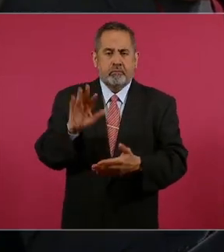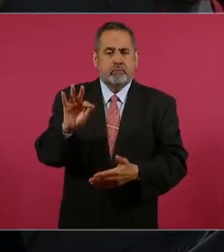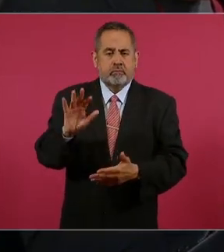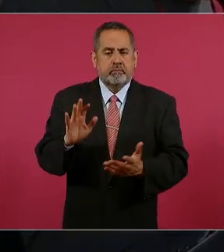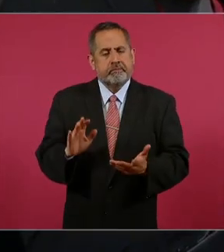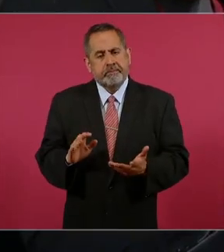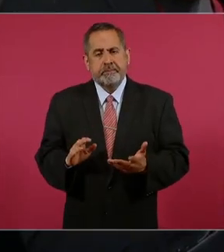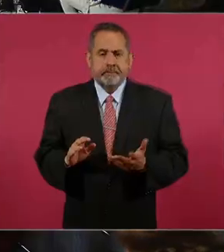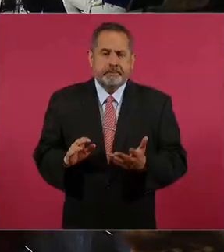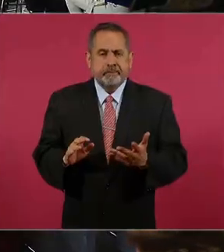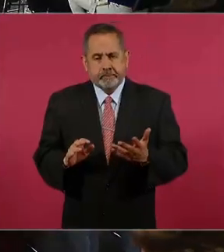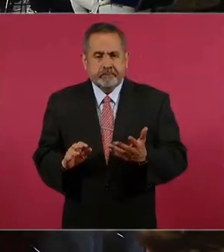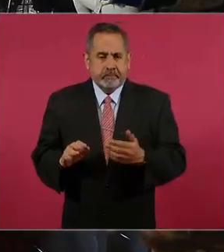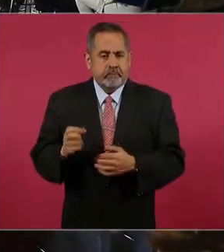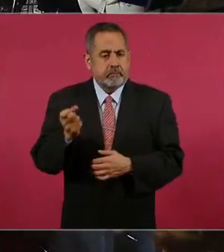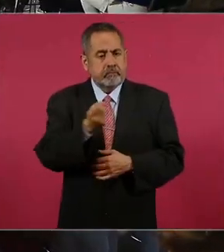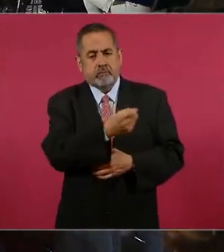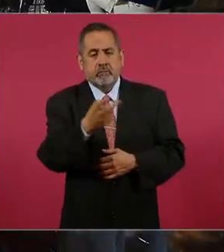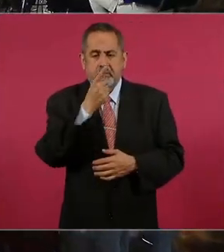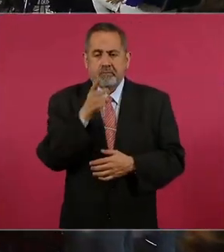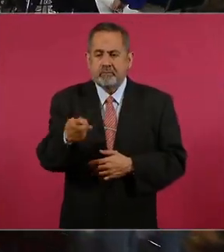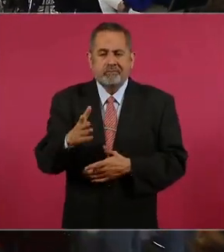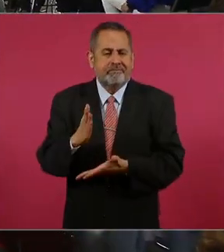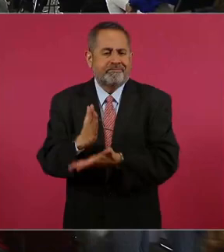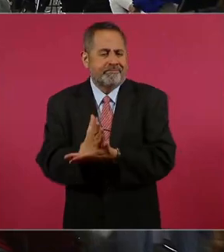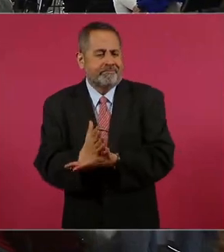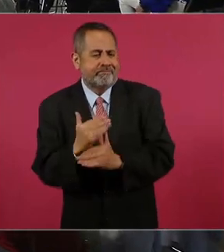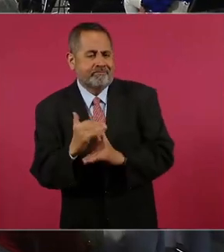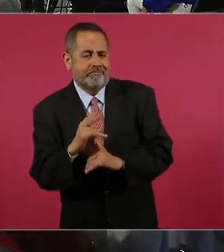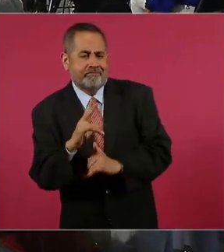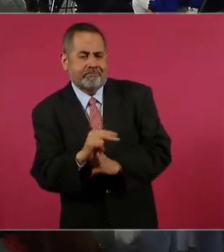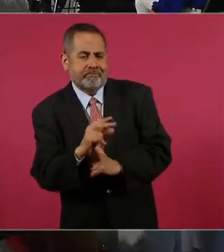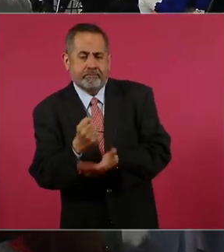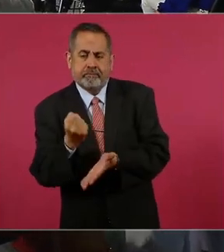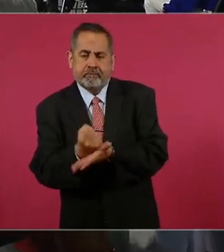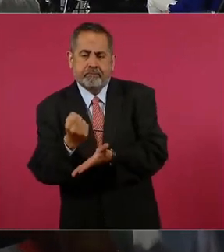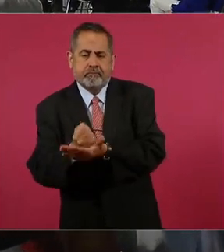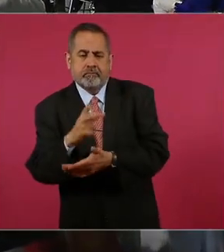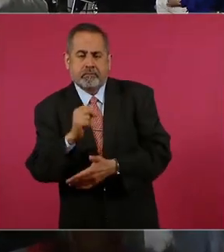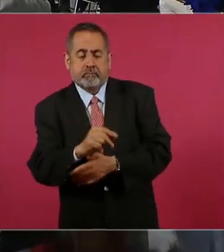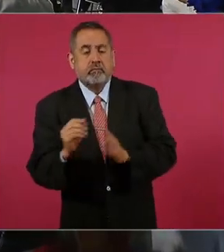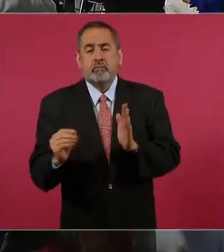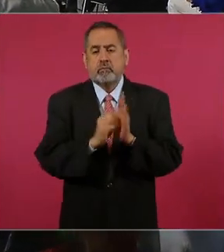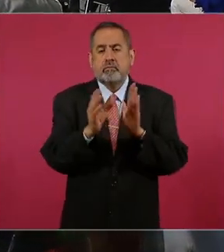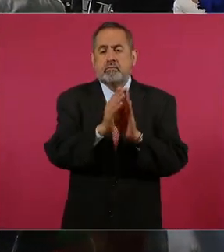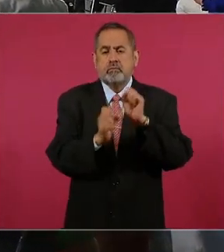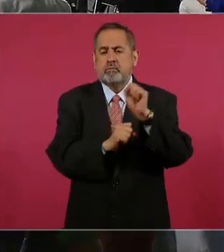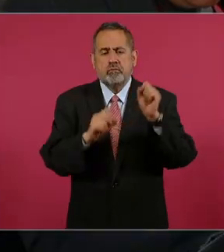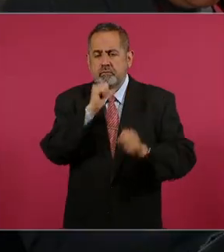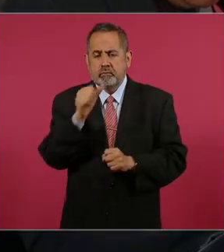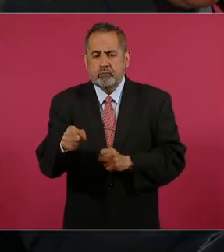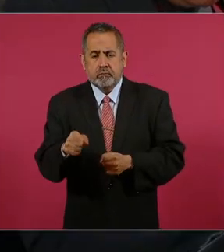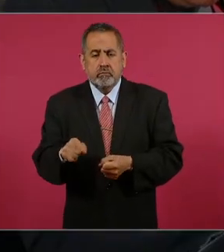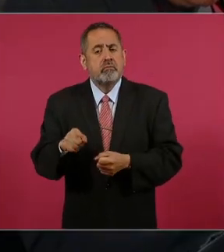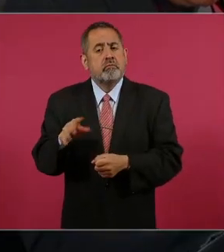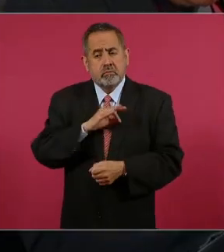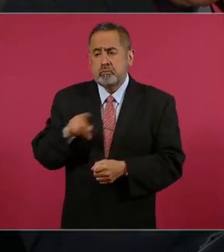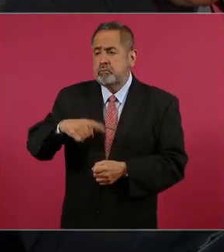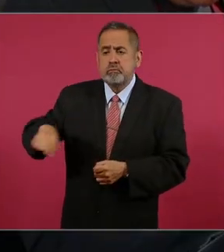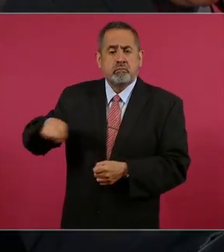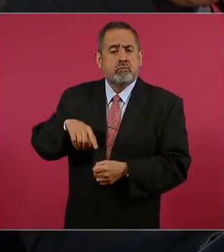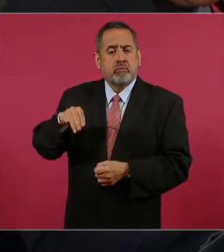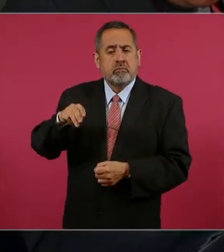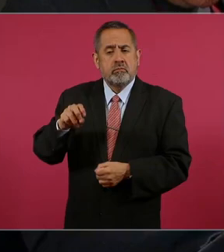parece que se están frenando estas iniciativas porque además no son a la Constitución se podrían aprobar con mayoría de